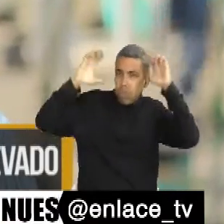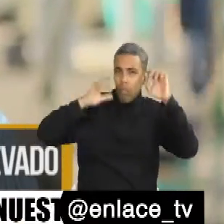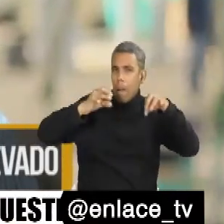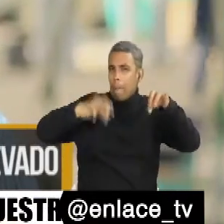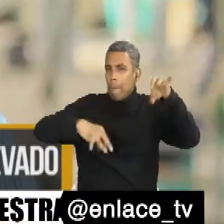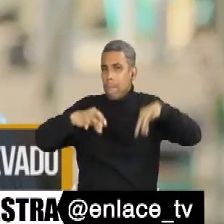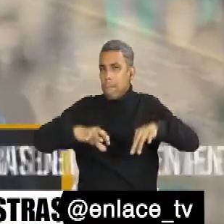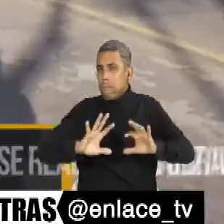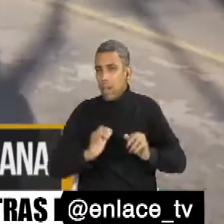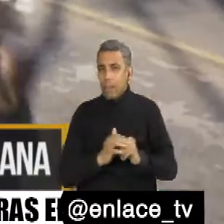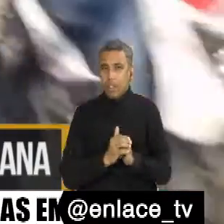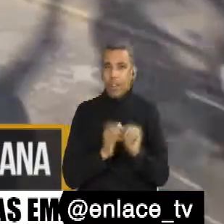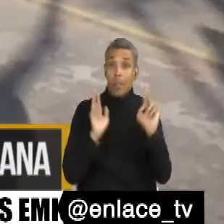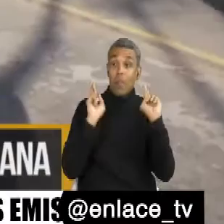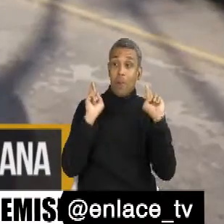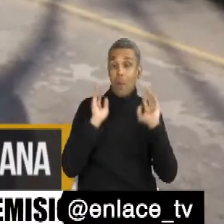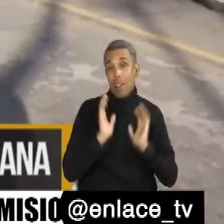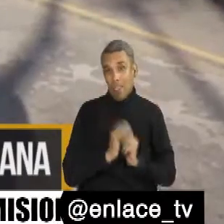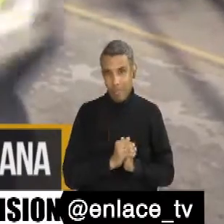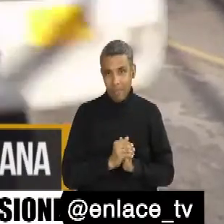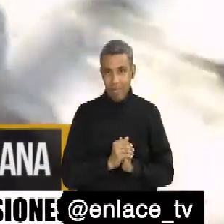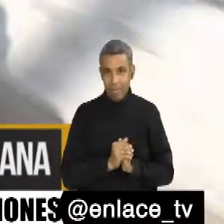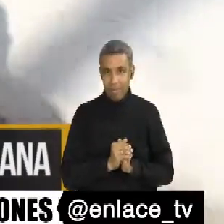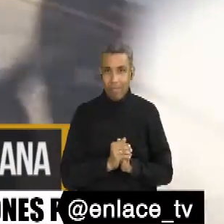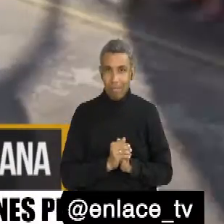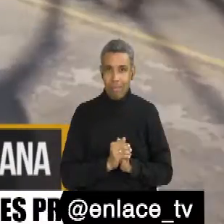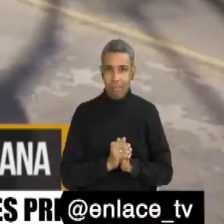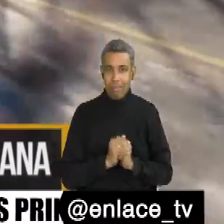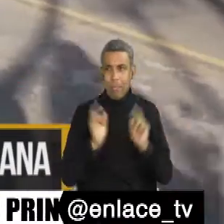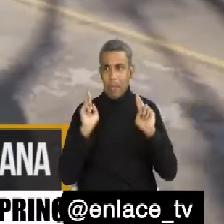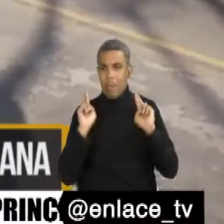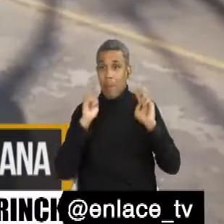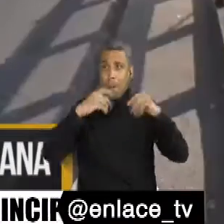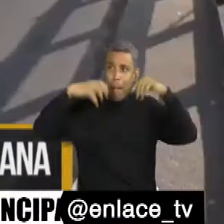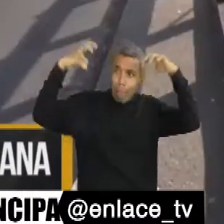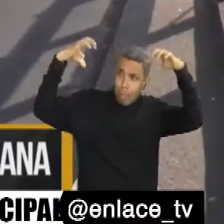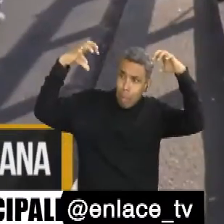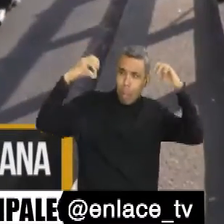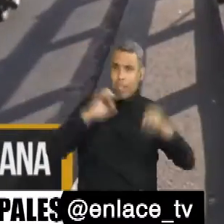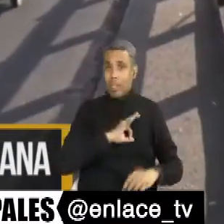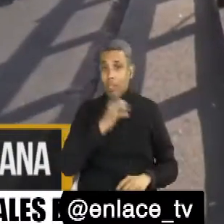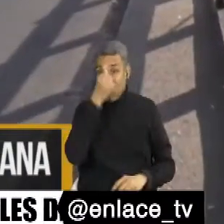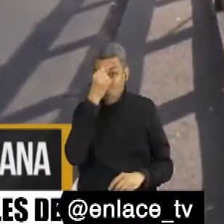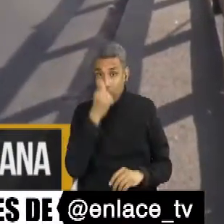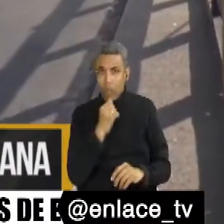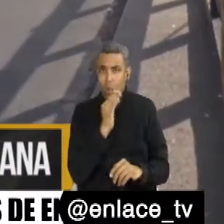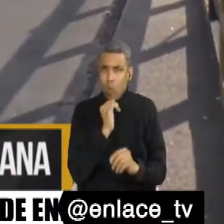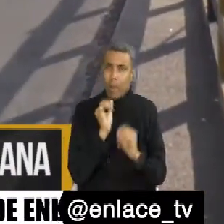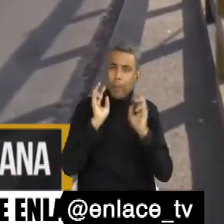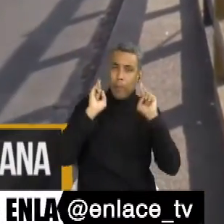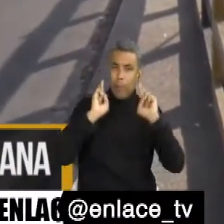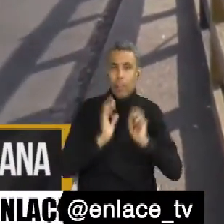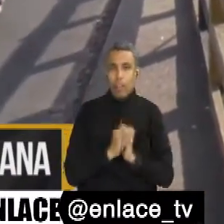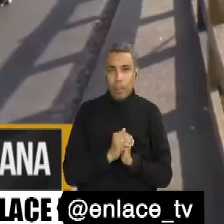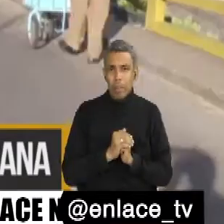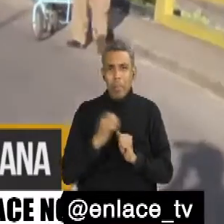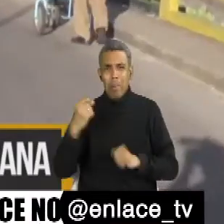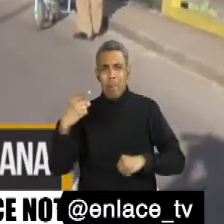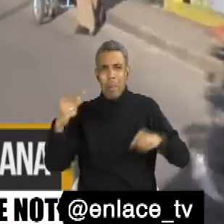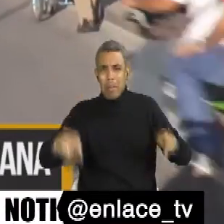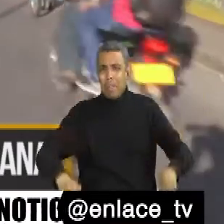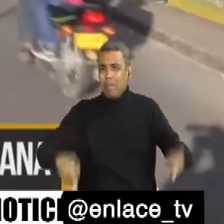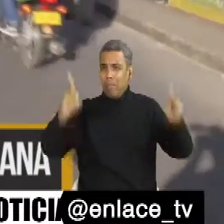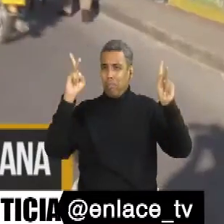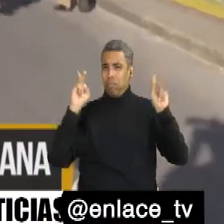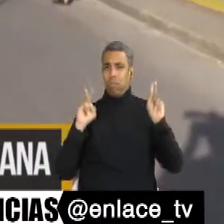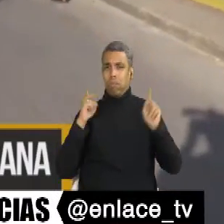para este fin de semana. Por décadas, pobladores aledaños y transeúntes de este puente que comunica el centro con el nororiente de la ciudad esperaban